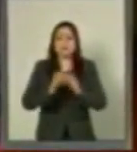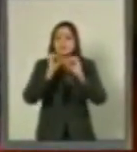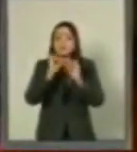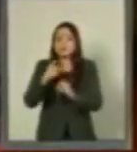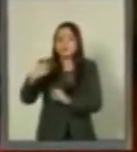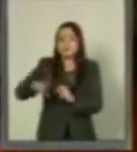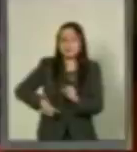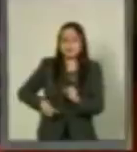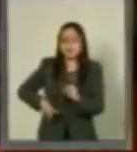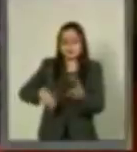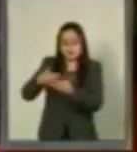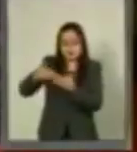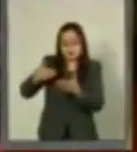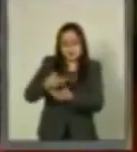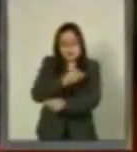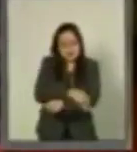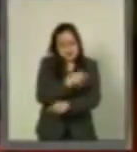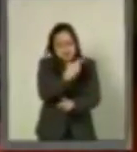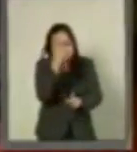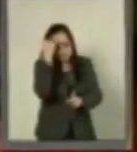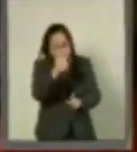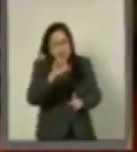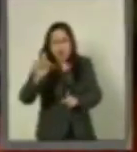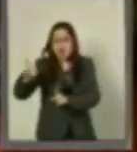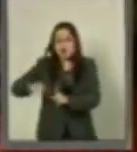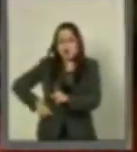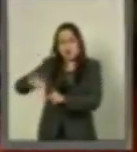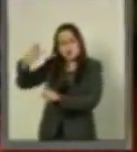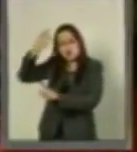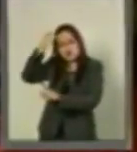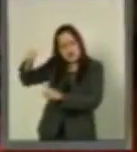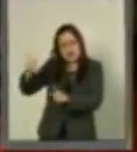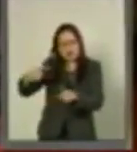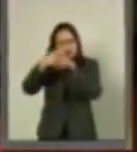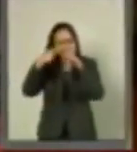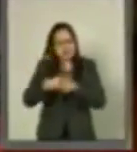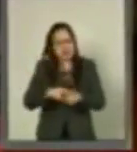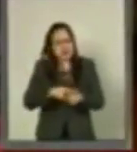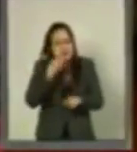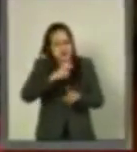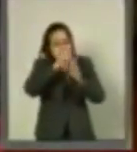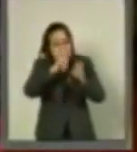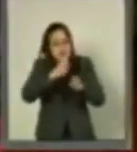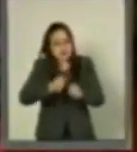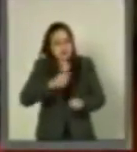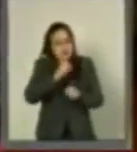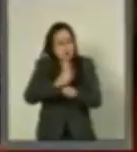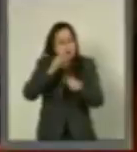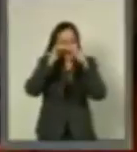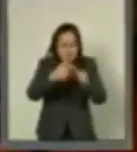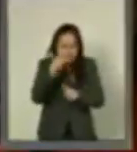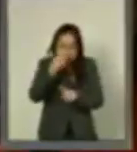de un gobierno o la ideología de otro la que venga a atender el tema de seguridad.